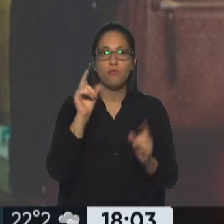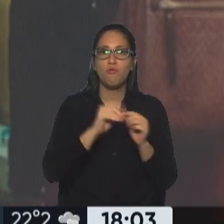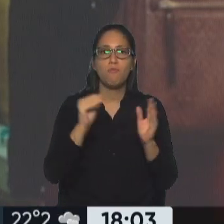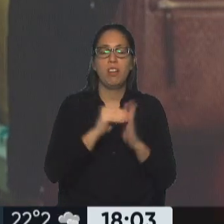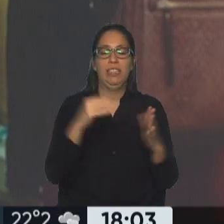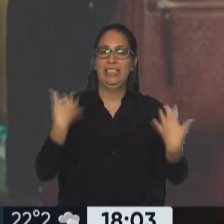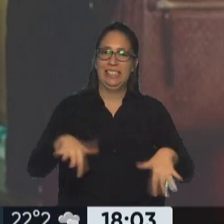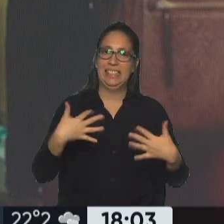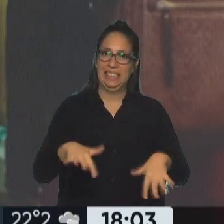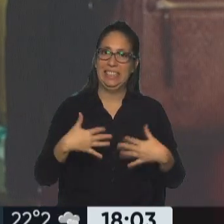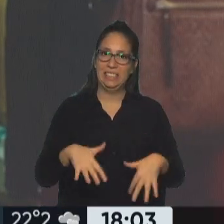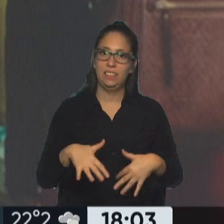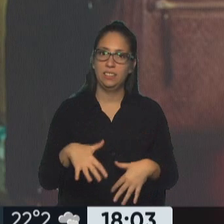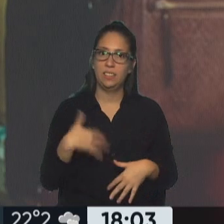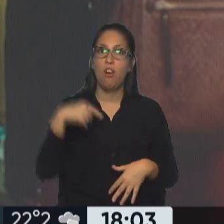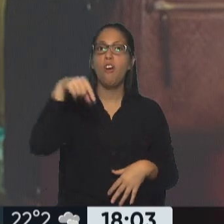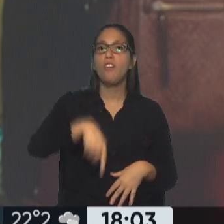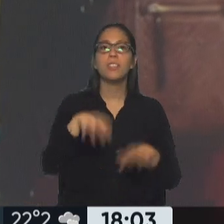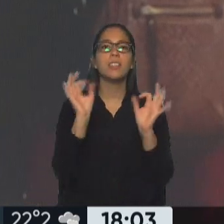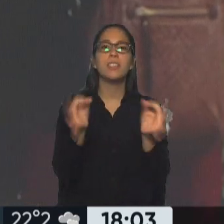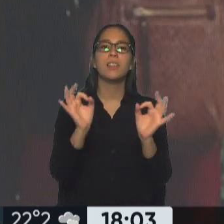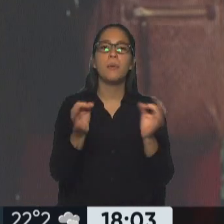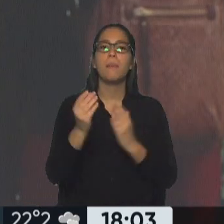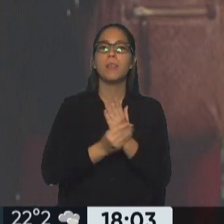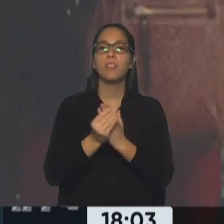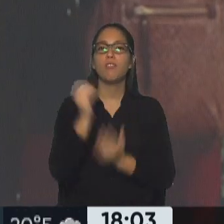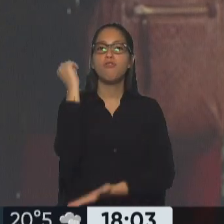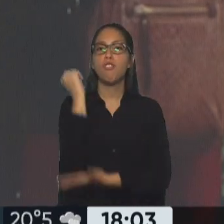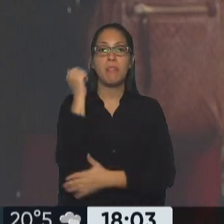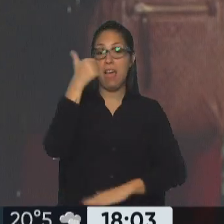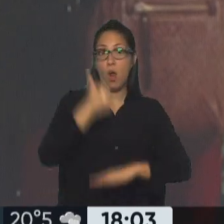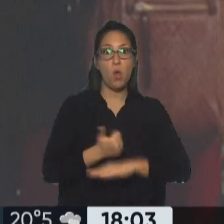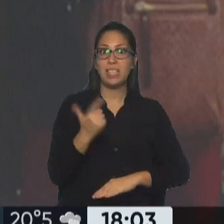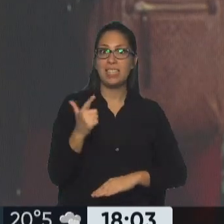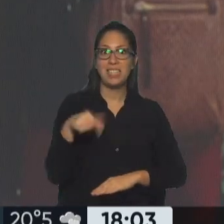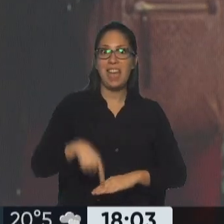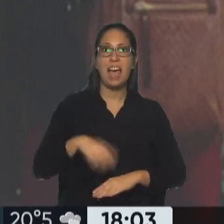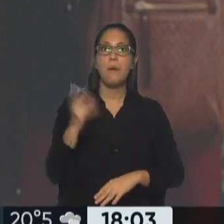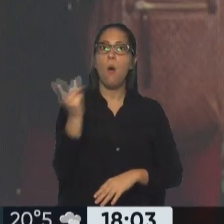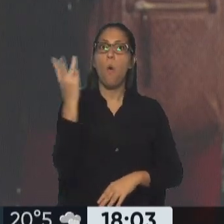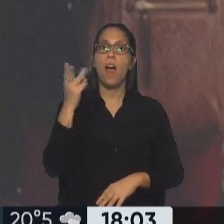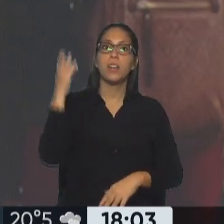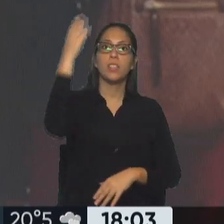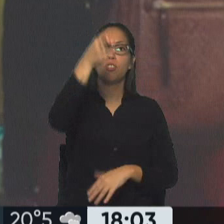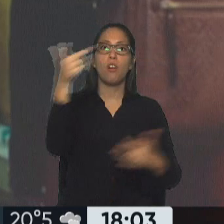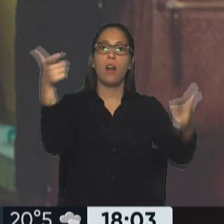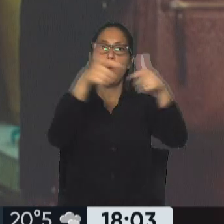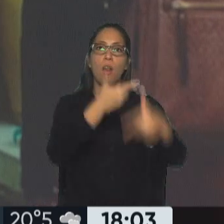Y más teniendo en cuenta que para hoy ya estaba previsto que el ministro de Economía no iba a estar en Buenos Aires, iba a estar en Washington, como lo está